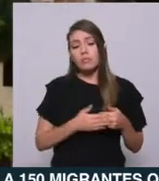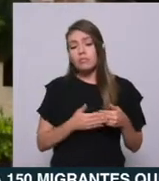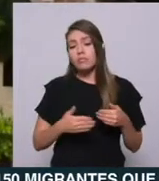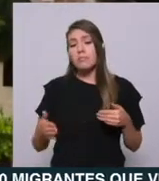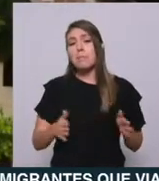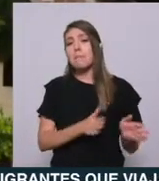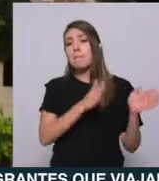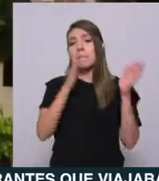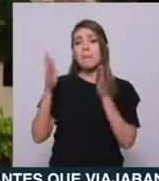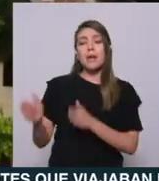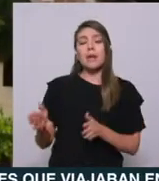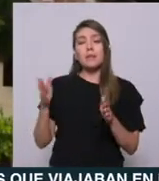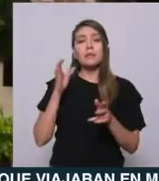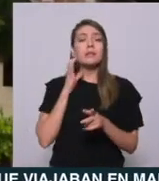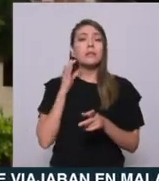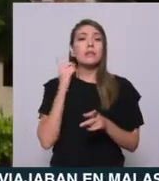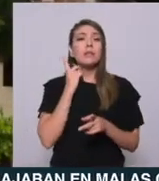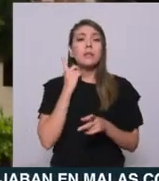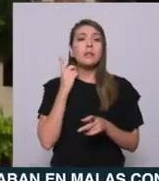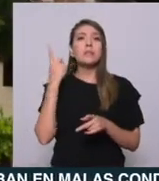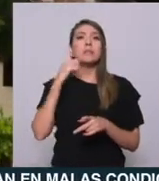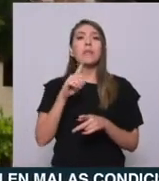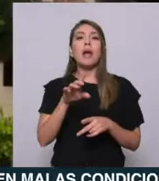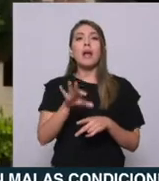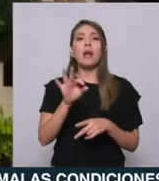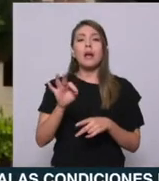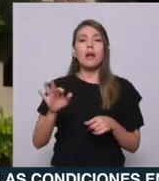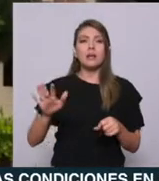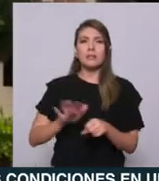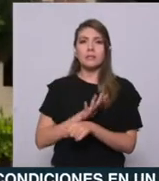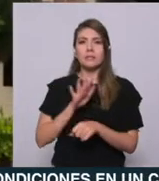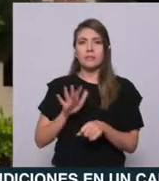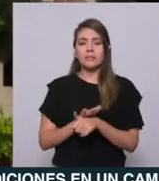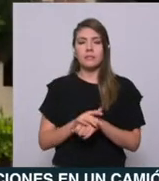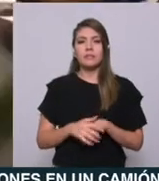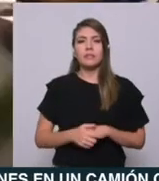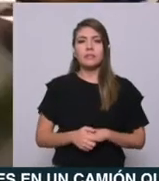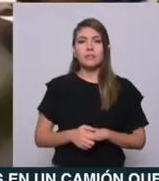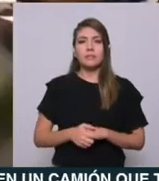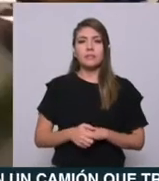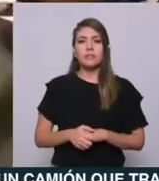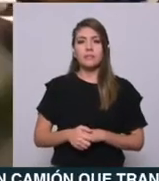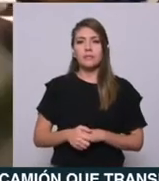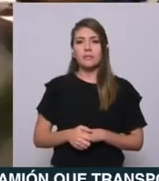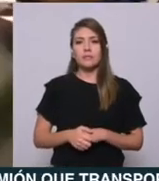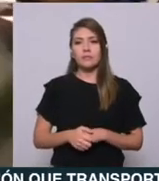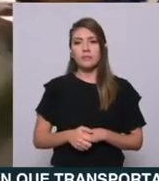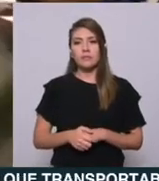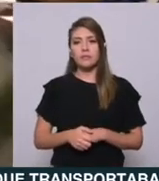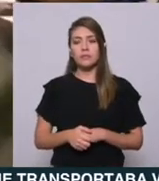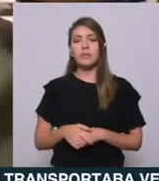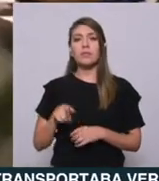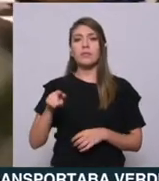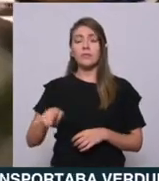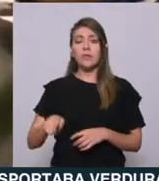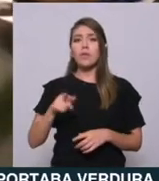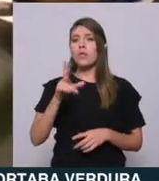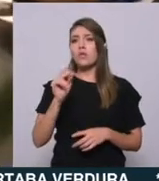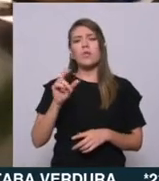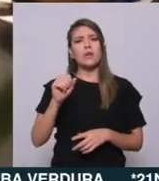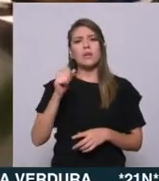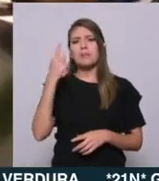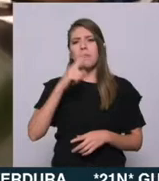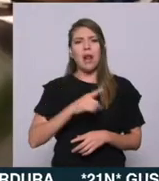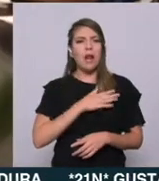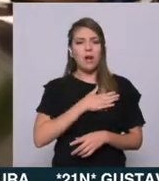ayuntamientos para homologar las elecciones. Héctor, ¿con esto se le está dando un golpe a la democracia? Sí, claro que sí. Si esto